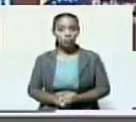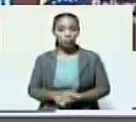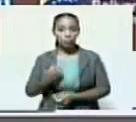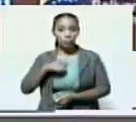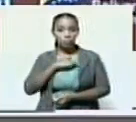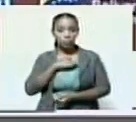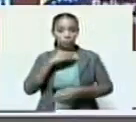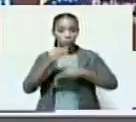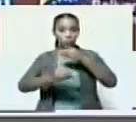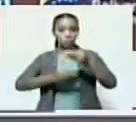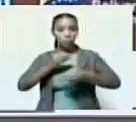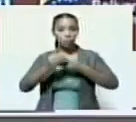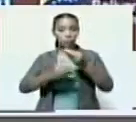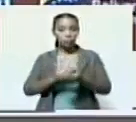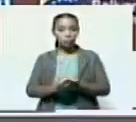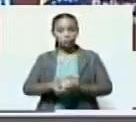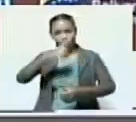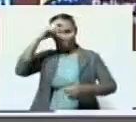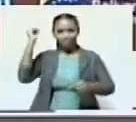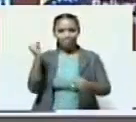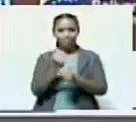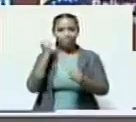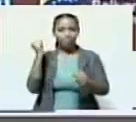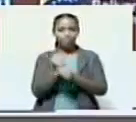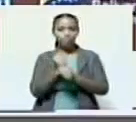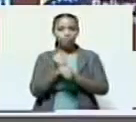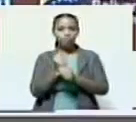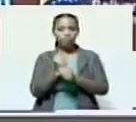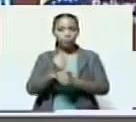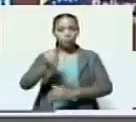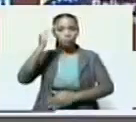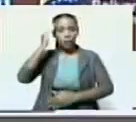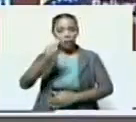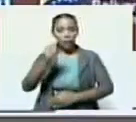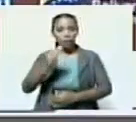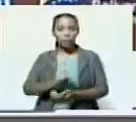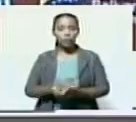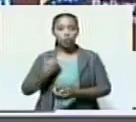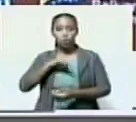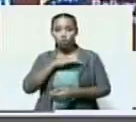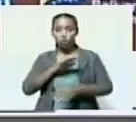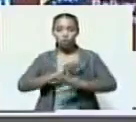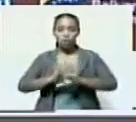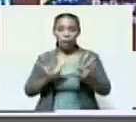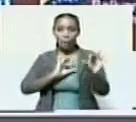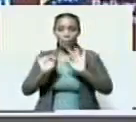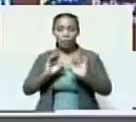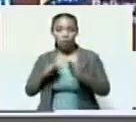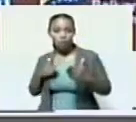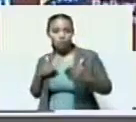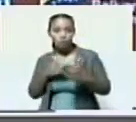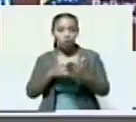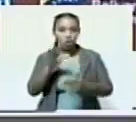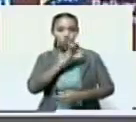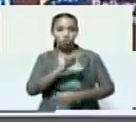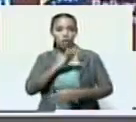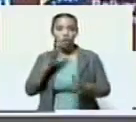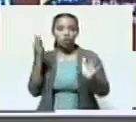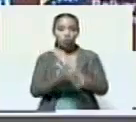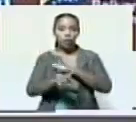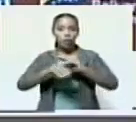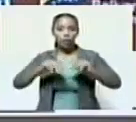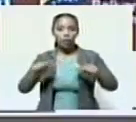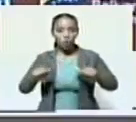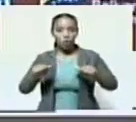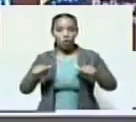Nosotros hemos hecho un trabajo en lo militar. Estamos preparando una ofensiva social sobre el territorio,